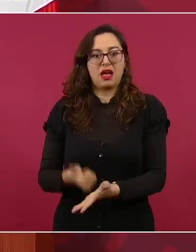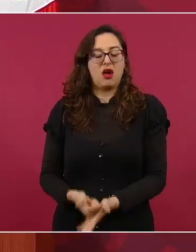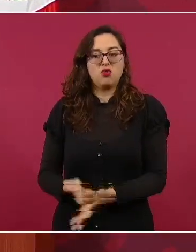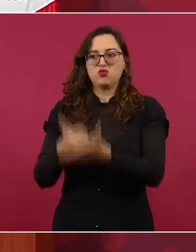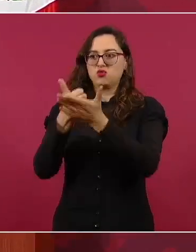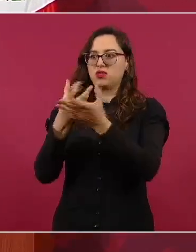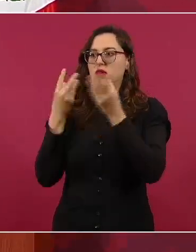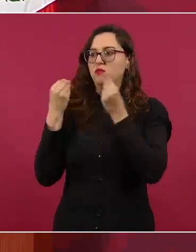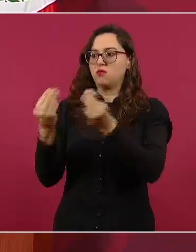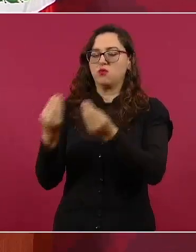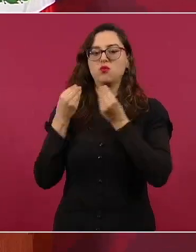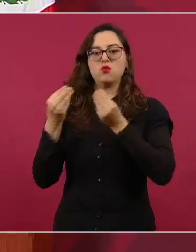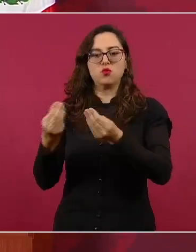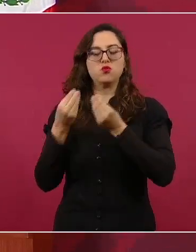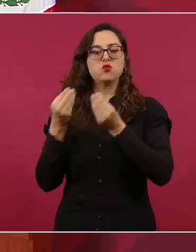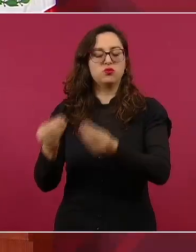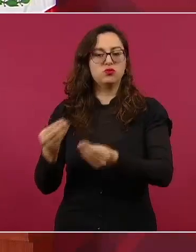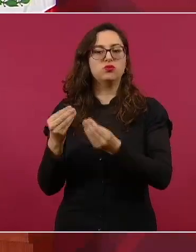fue un gran aliento.